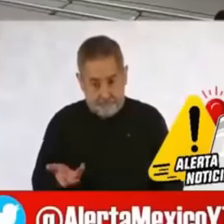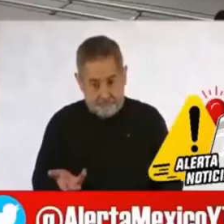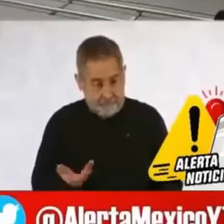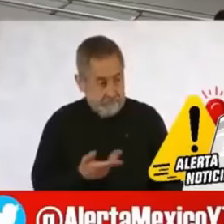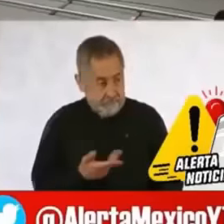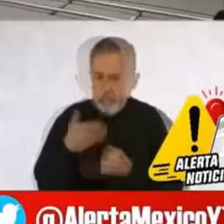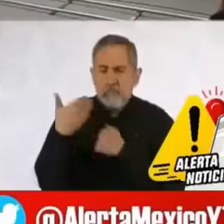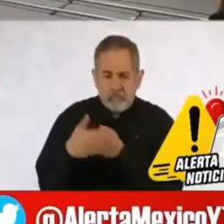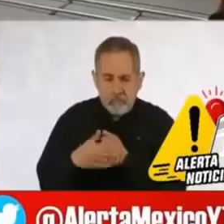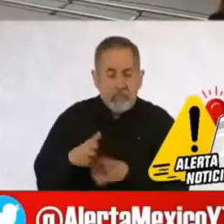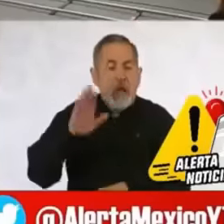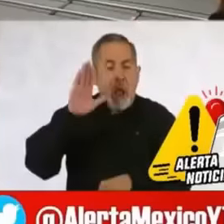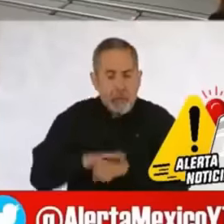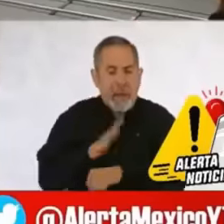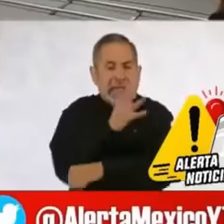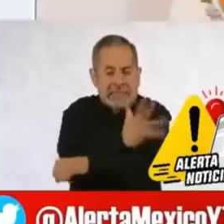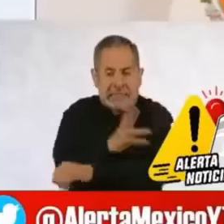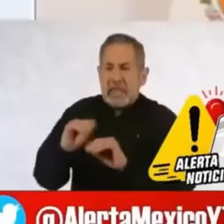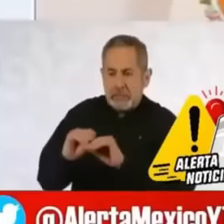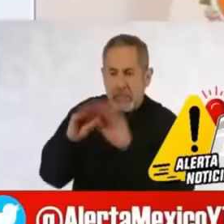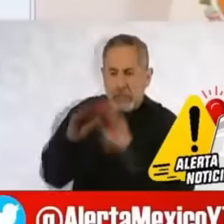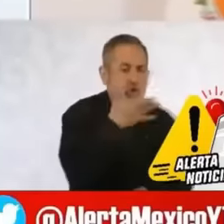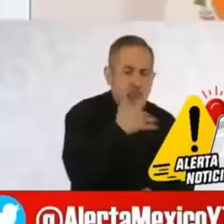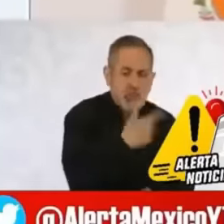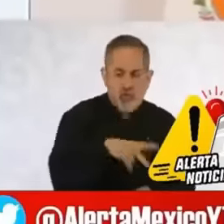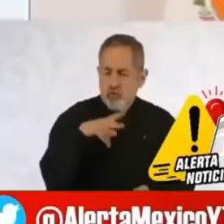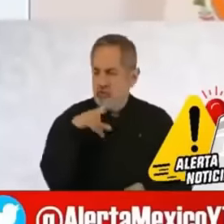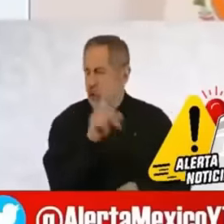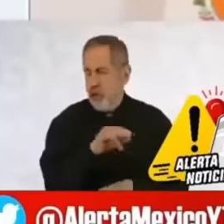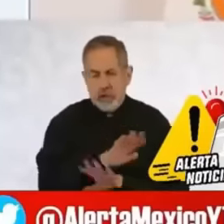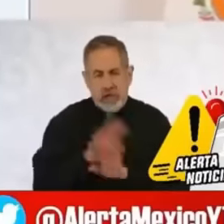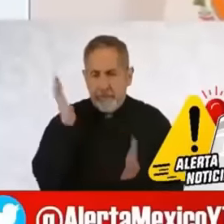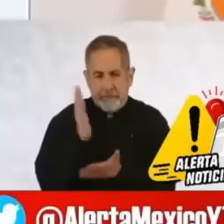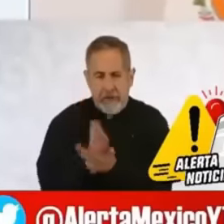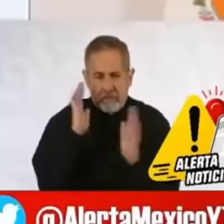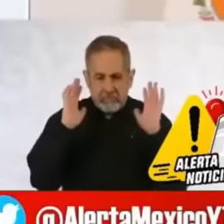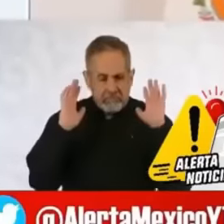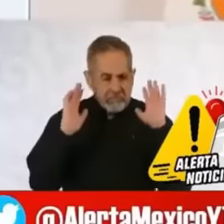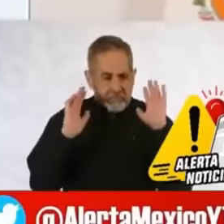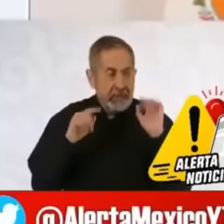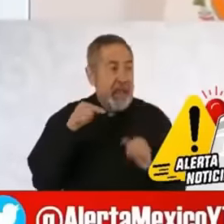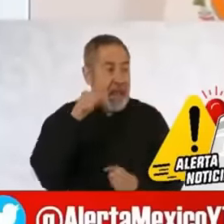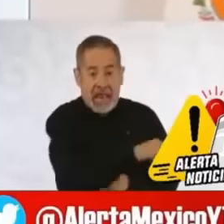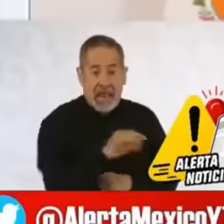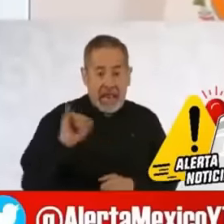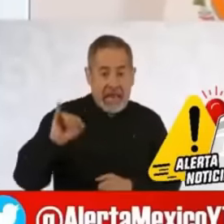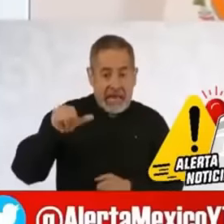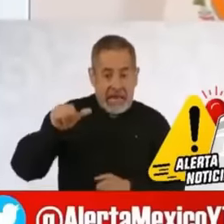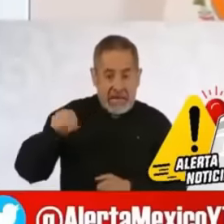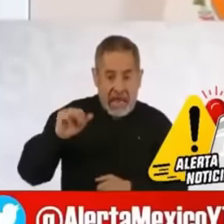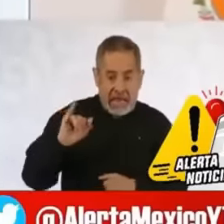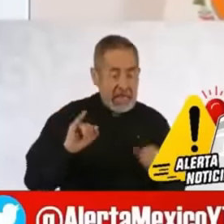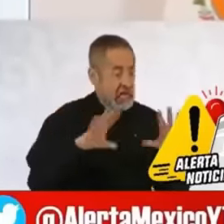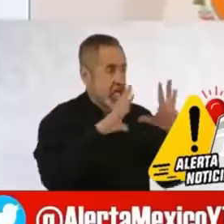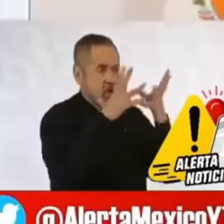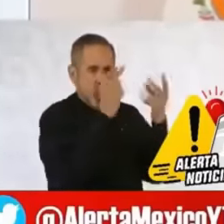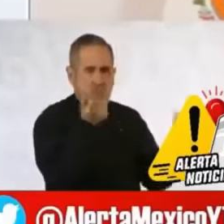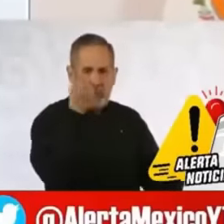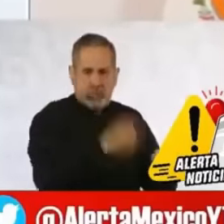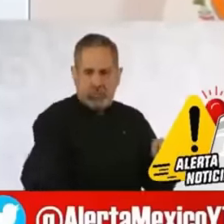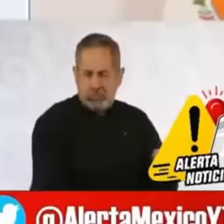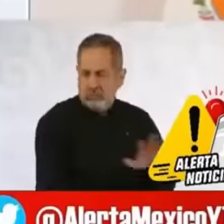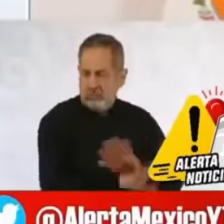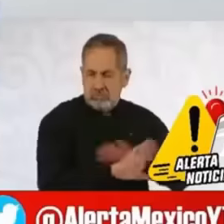ahora, pero no va a haber corrupción, eso sí. Entonces, la desaparición del INAI